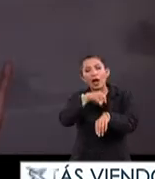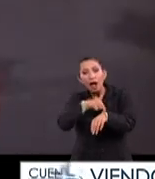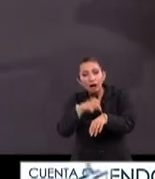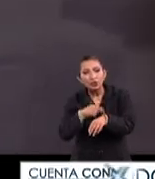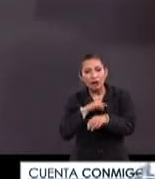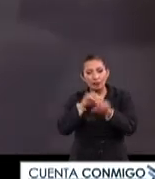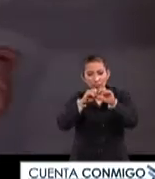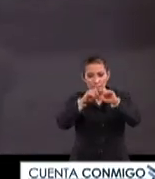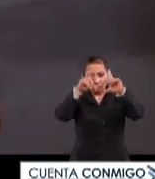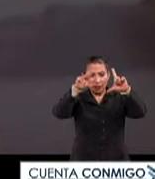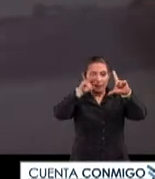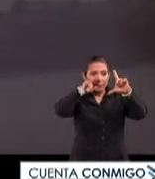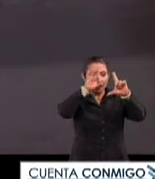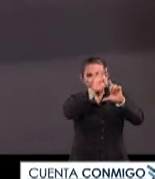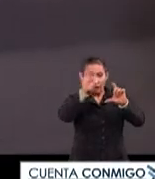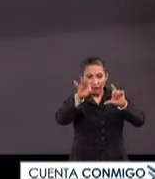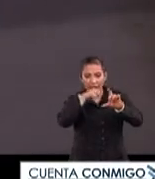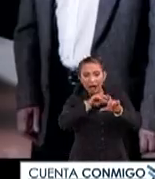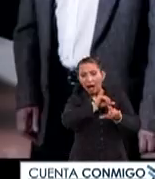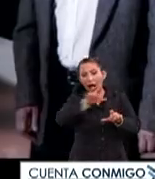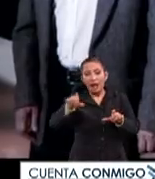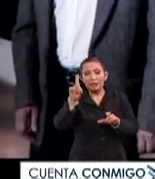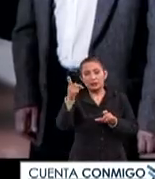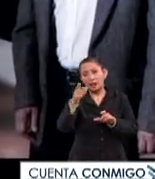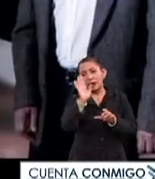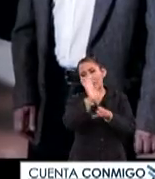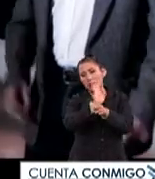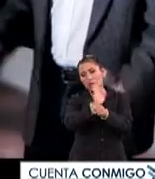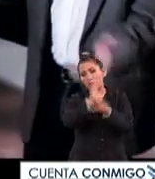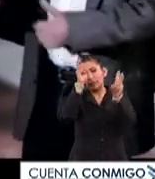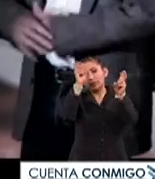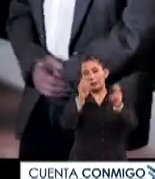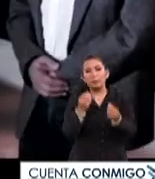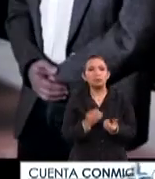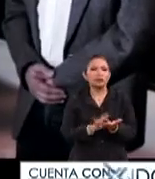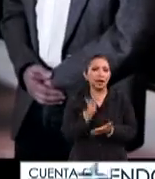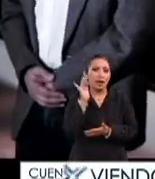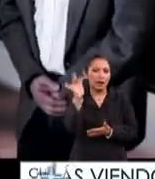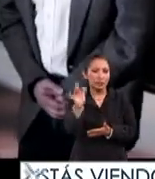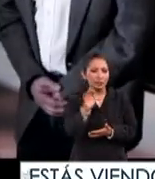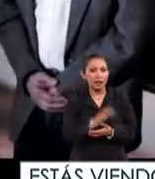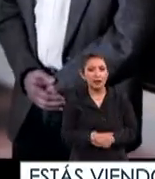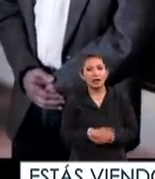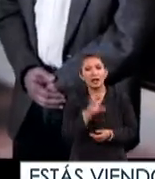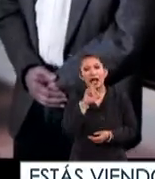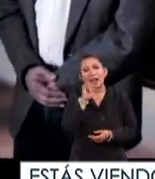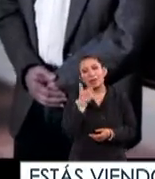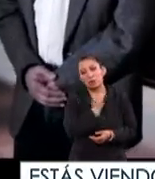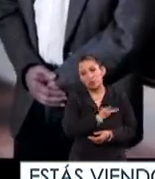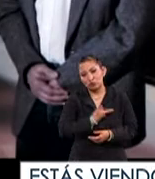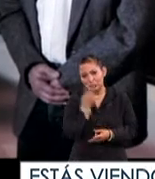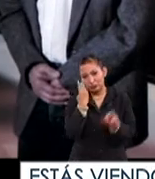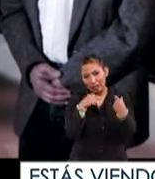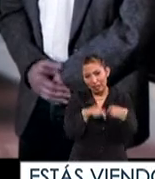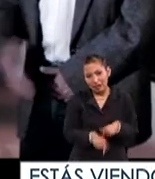una imagen donde puedes ver las fechas de aquí a diciembre de las películas. Pues muchísimas gracias, Carla. No, Javier, un placer